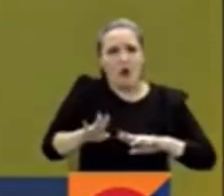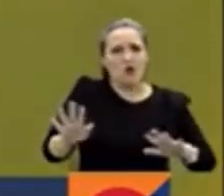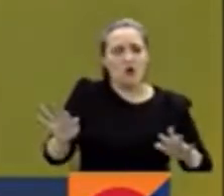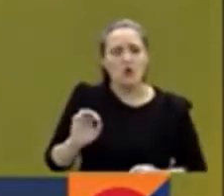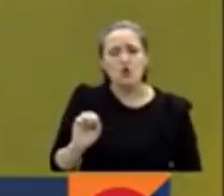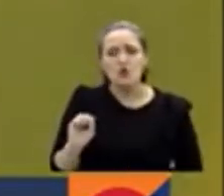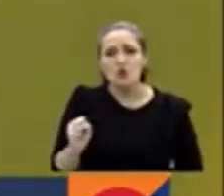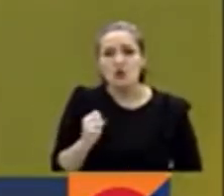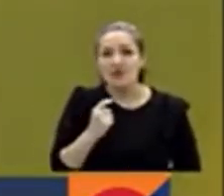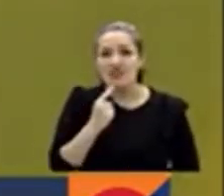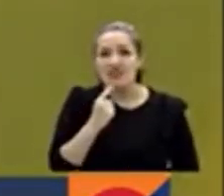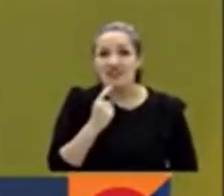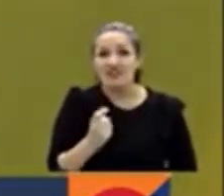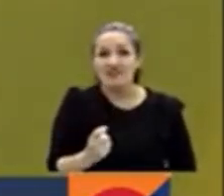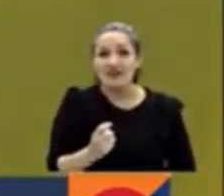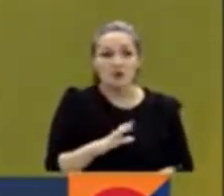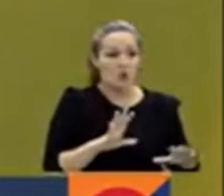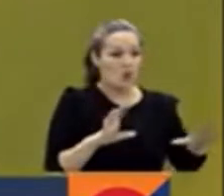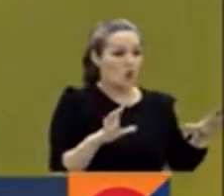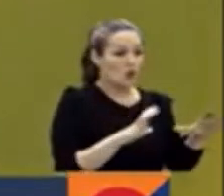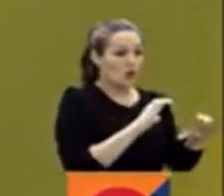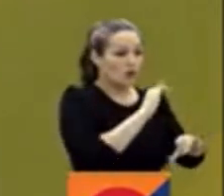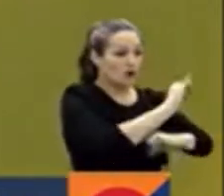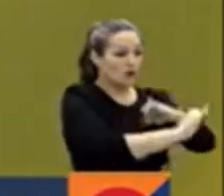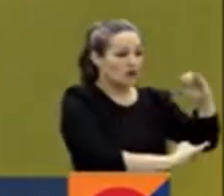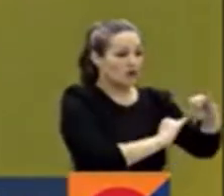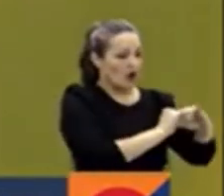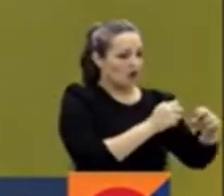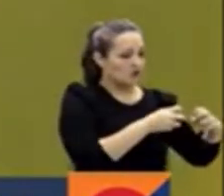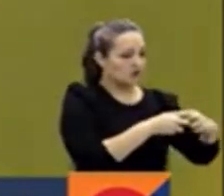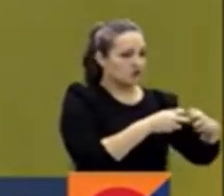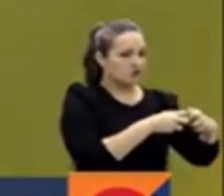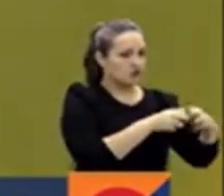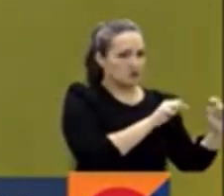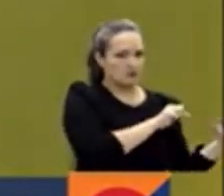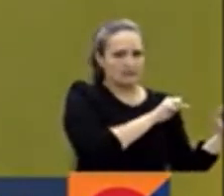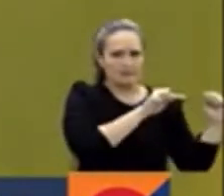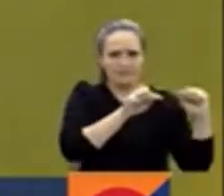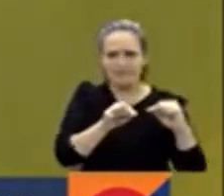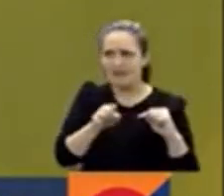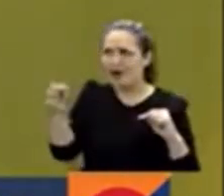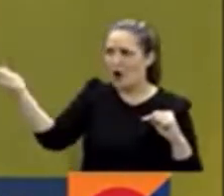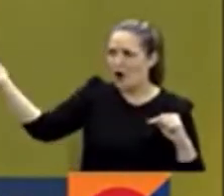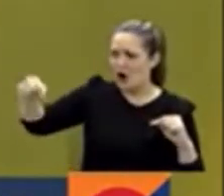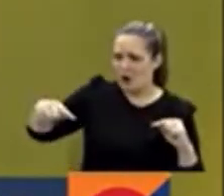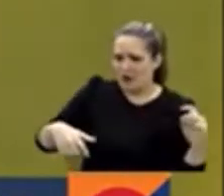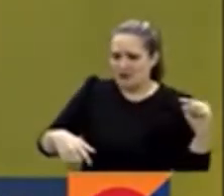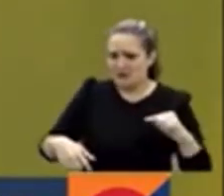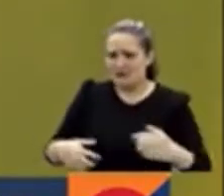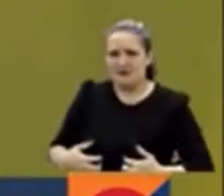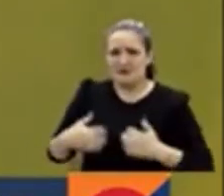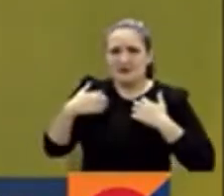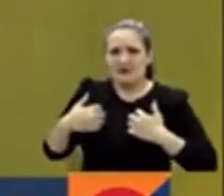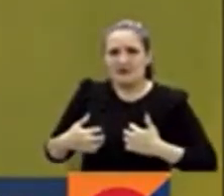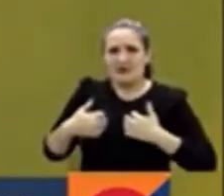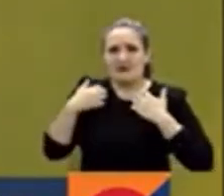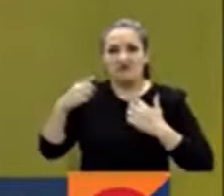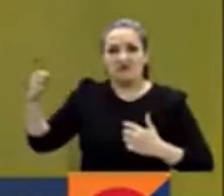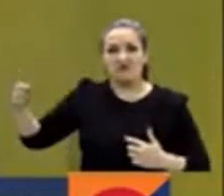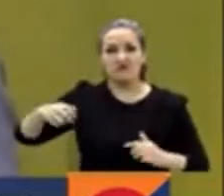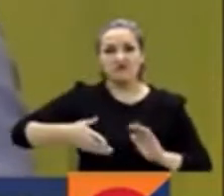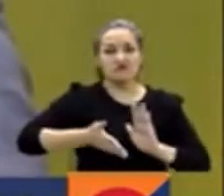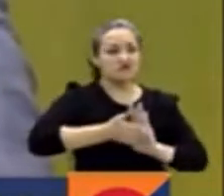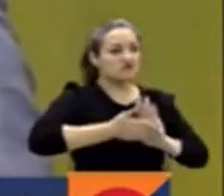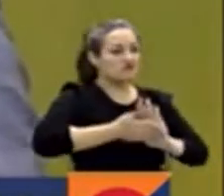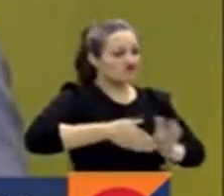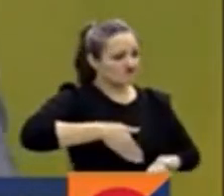del Organismo Internacional de Energía Atómica por el combate activo, emprendido por Rusia y por la descarada forma que trata de legitimar